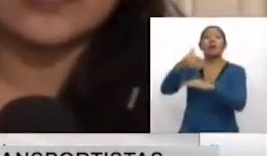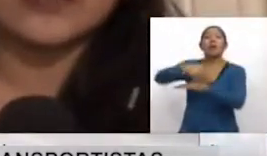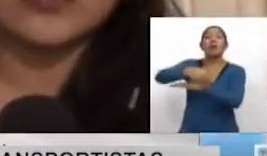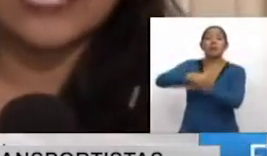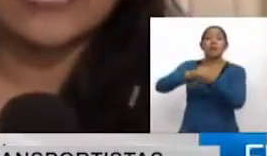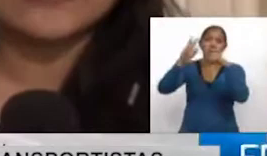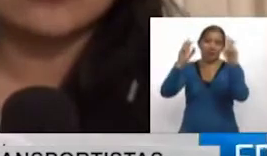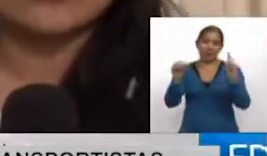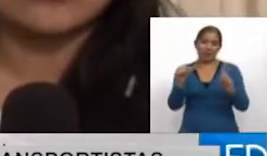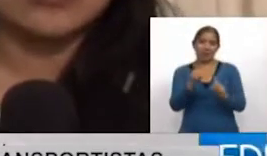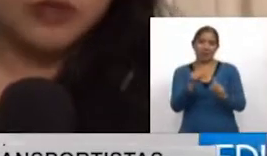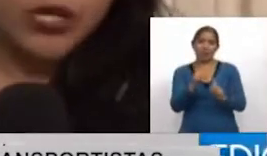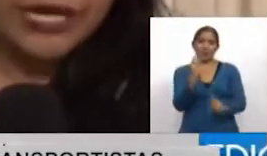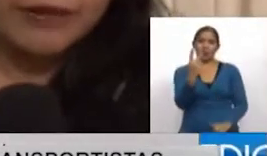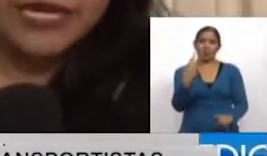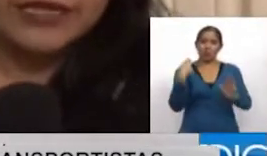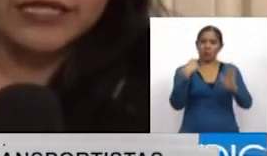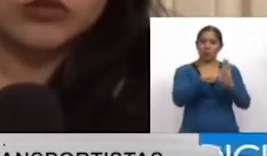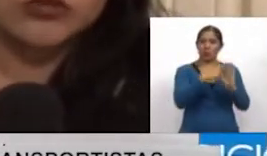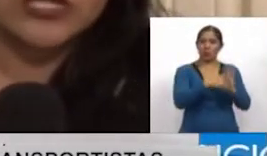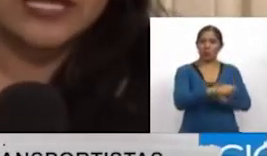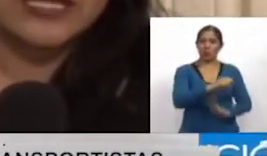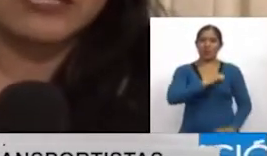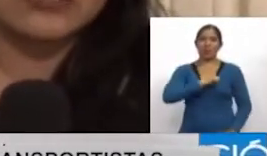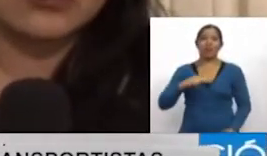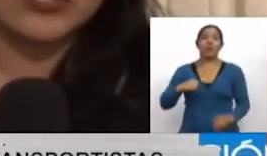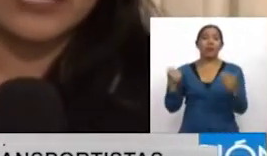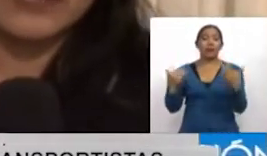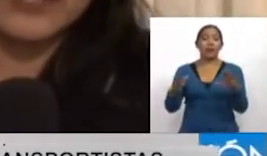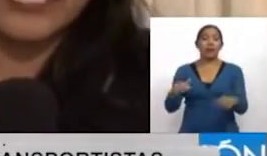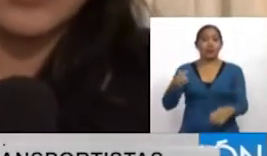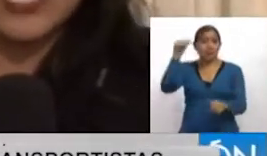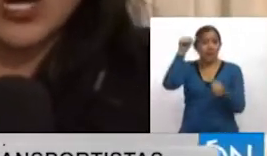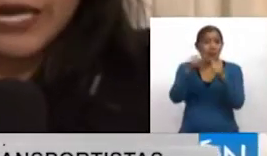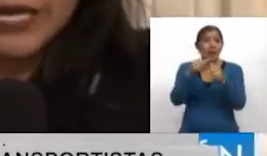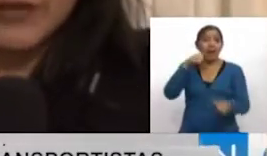estos artículos que ya han sido derogados también por la Cámara Alta. Recordemos que el día de ayer ha sido por la